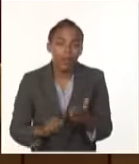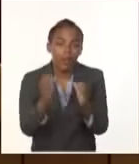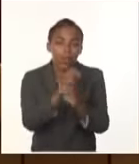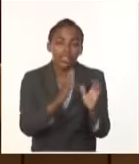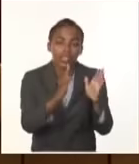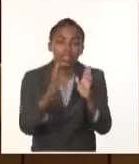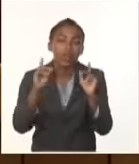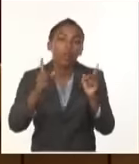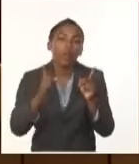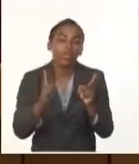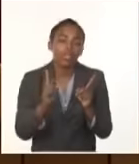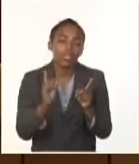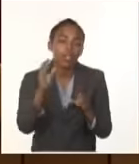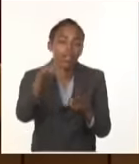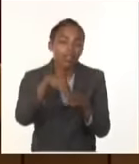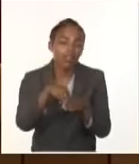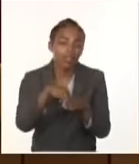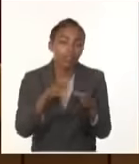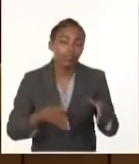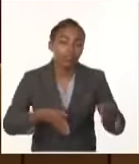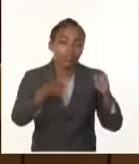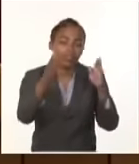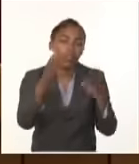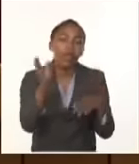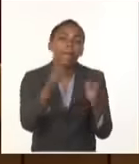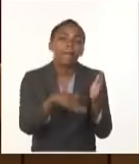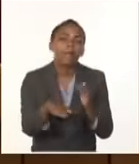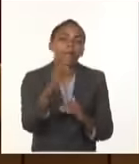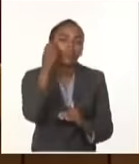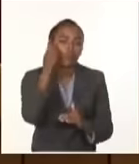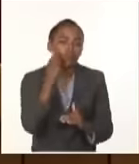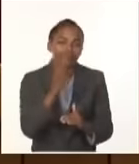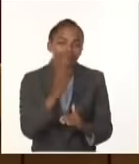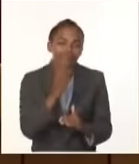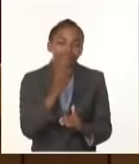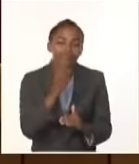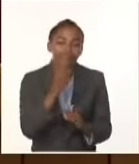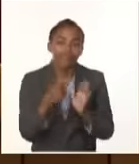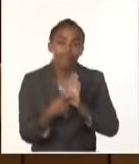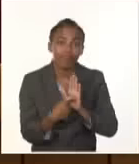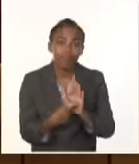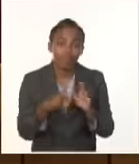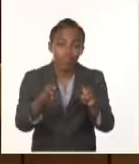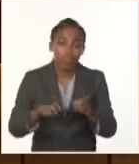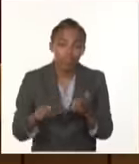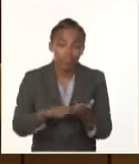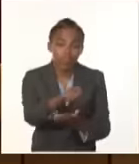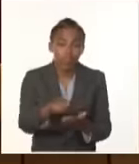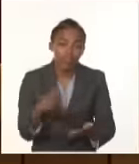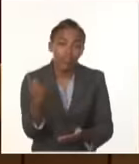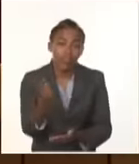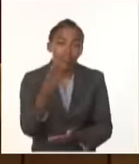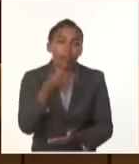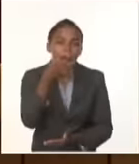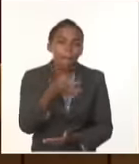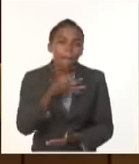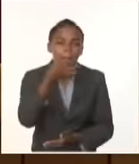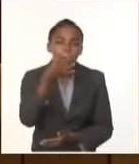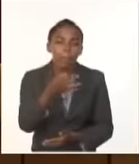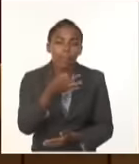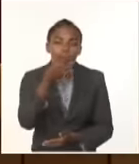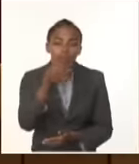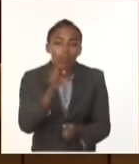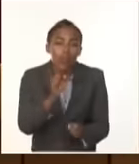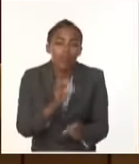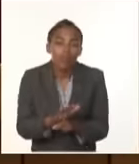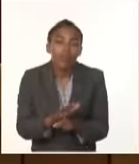institucional. El primer ministro, compañero Marrero, presentó a esta Asamblea el estado de la implementación de las proyecciones